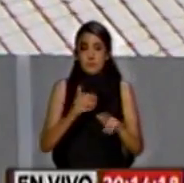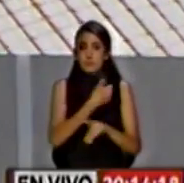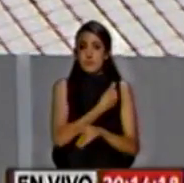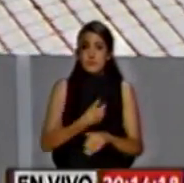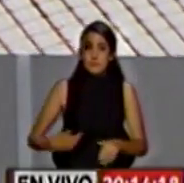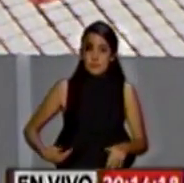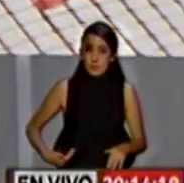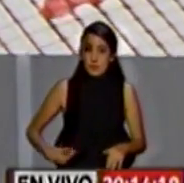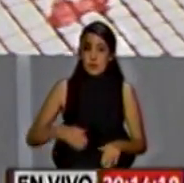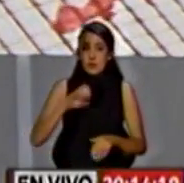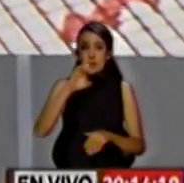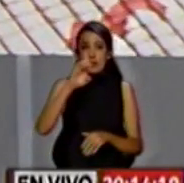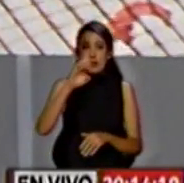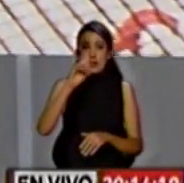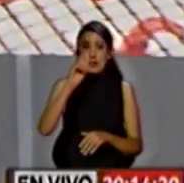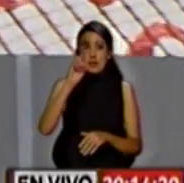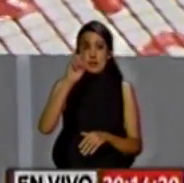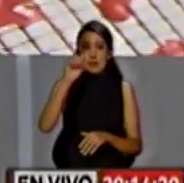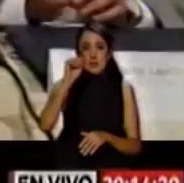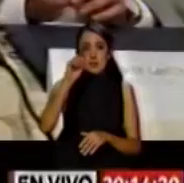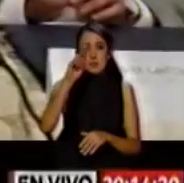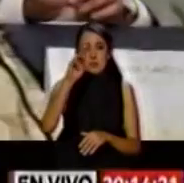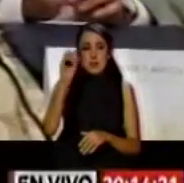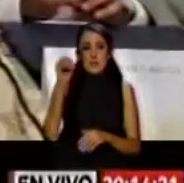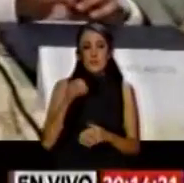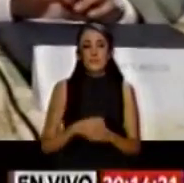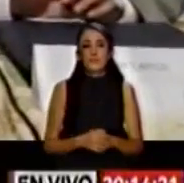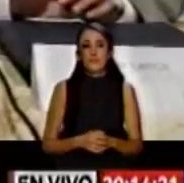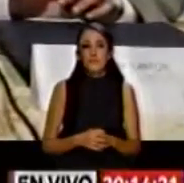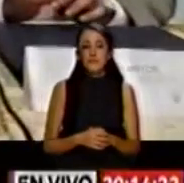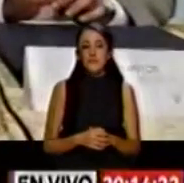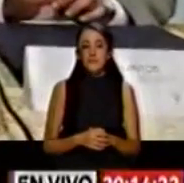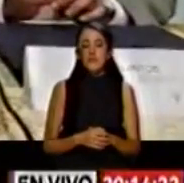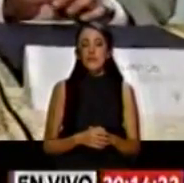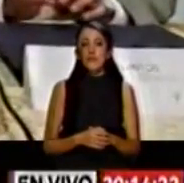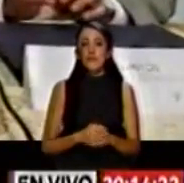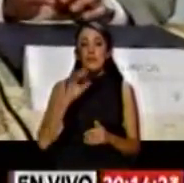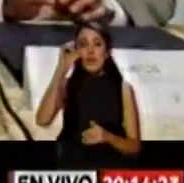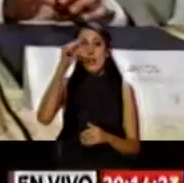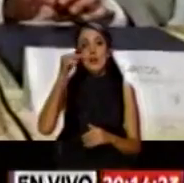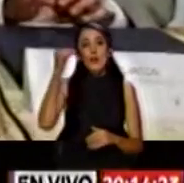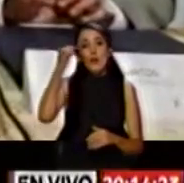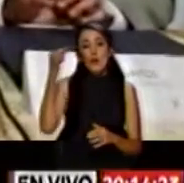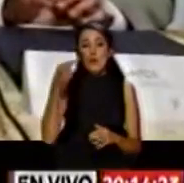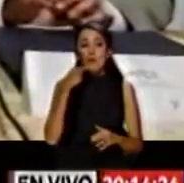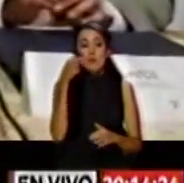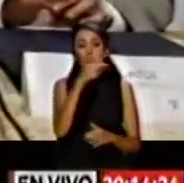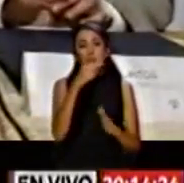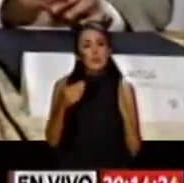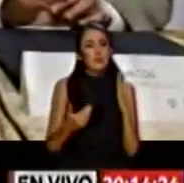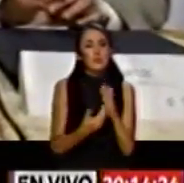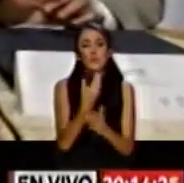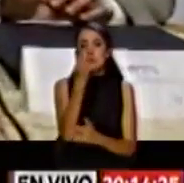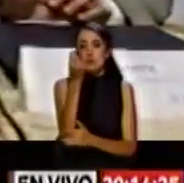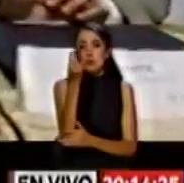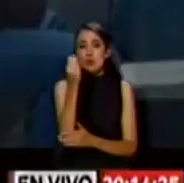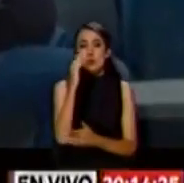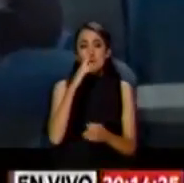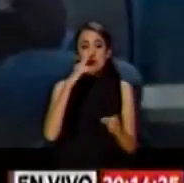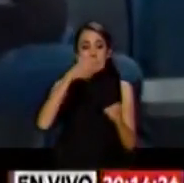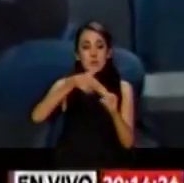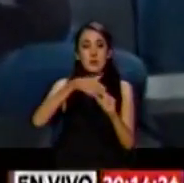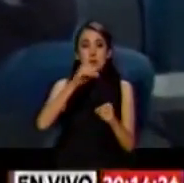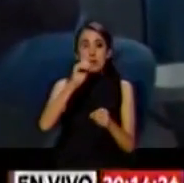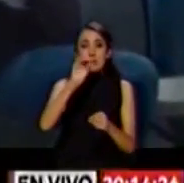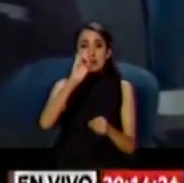presidencia eduardo jurado el gobierno nacional anillo a los nuevos precios del diesel industrial esta